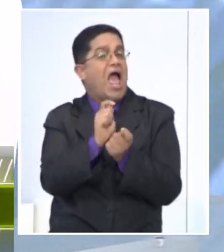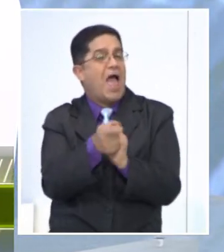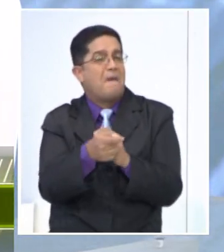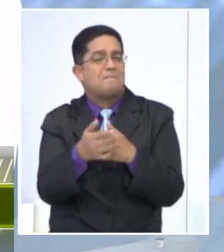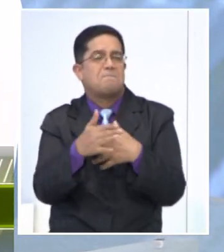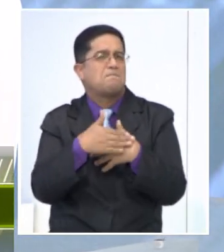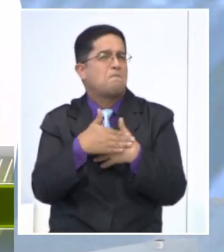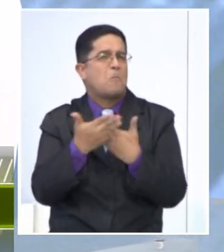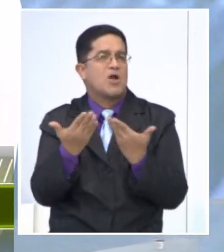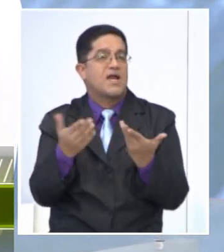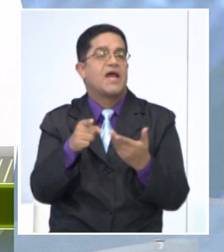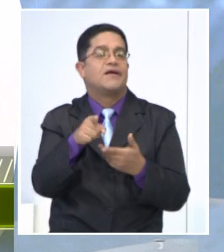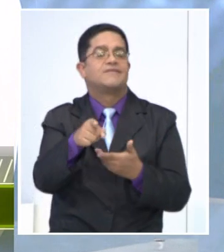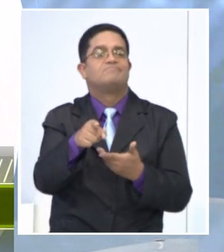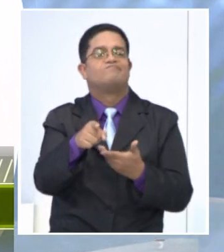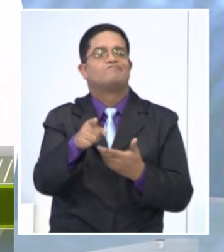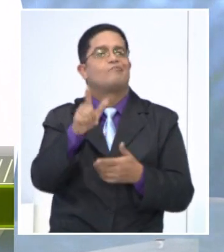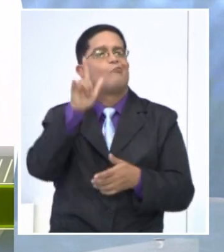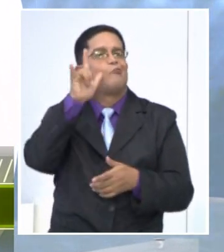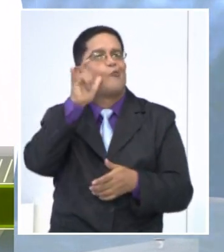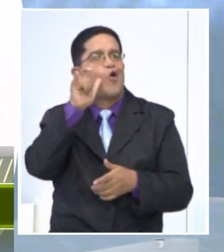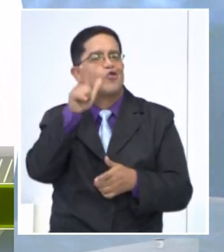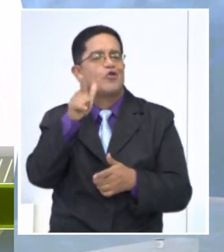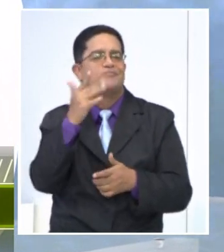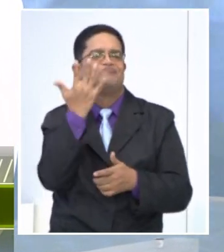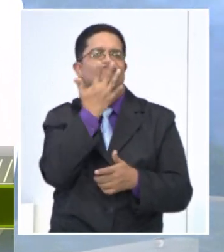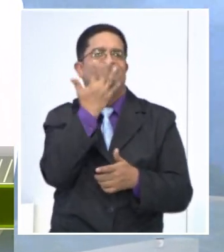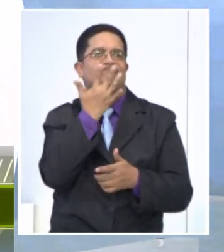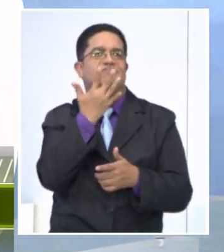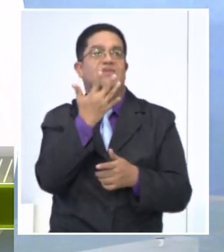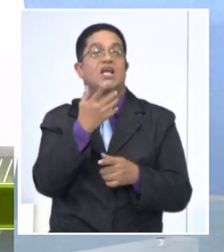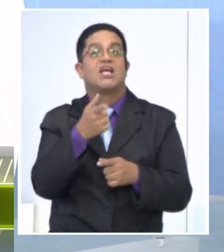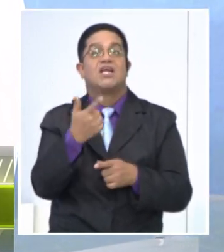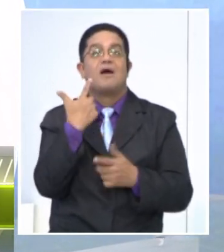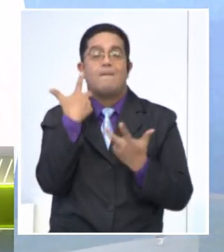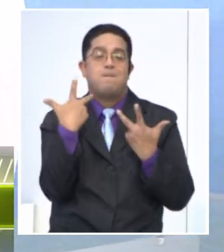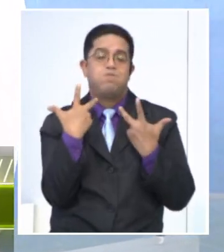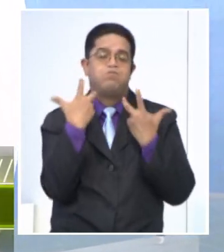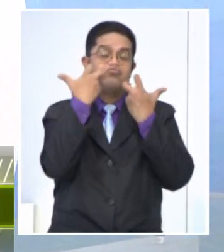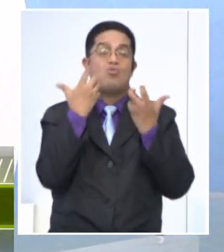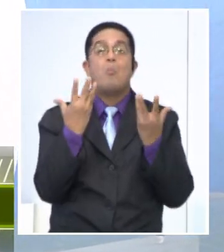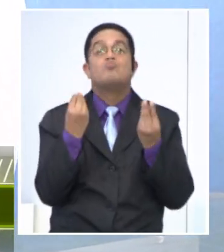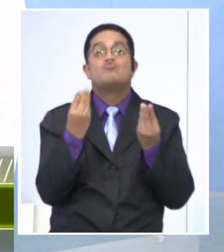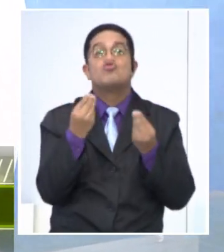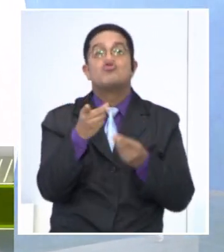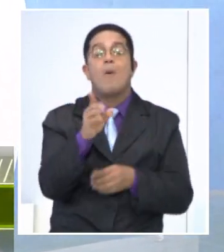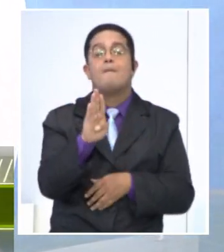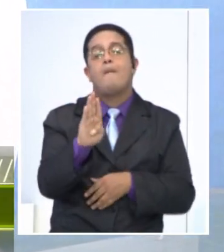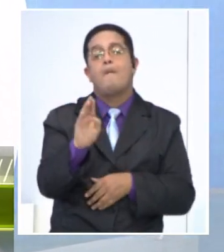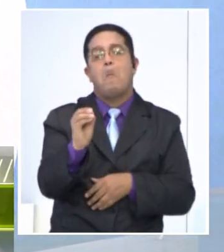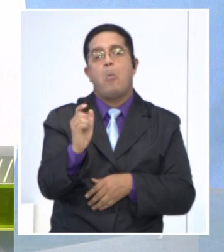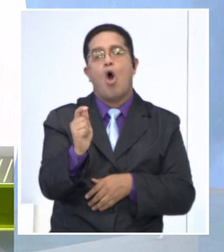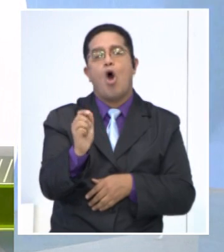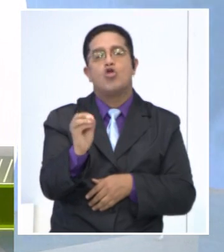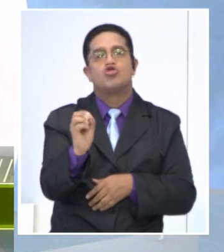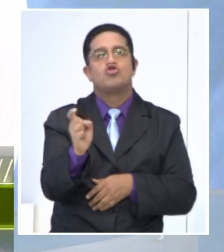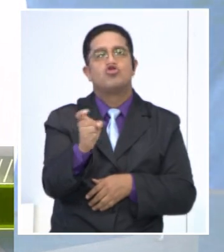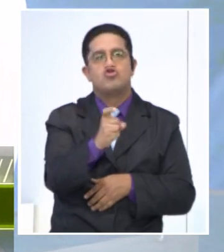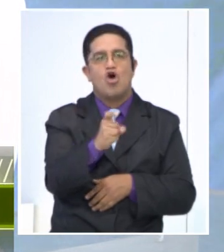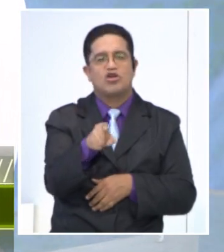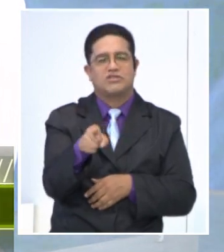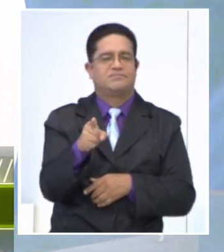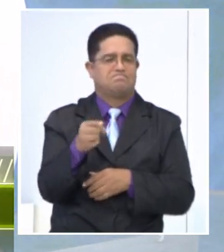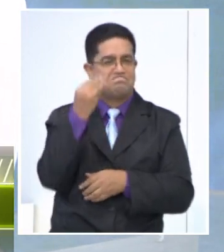filtros y además a veces dicen, no, se aplicó mucho Botox. Entonces a veces le echamos la culpa a todo a la toxina